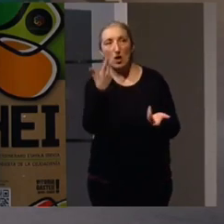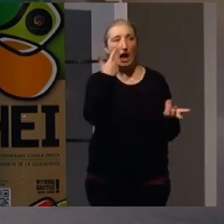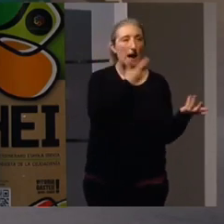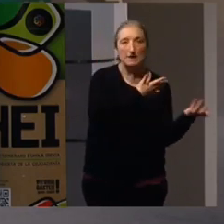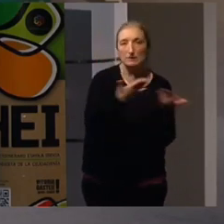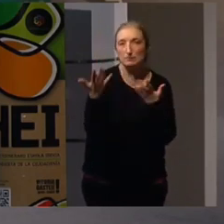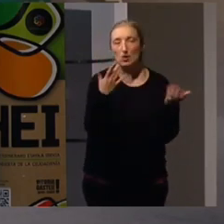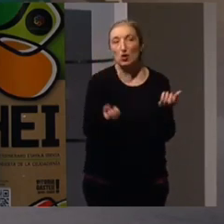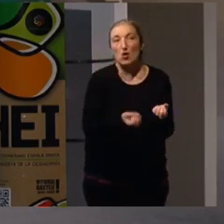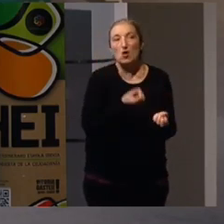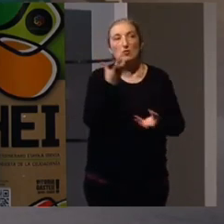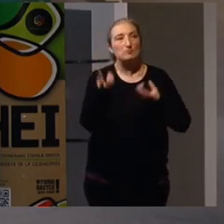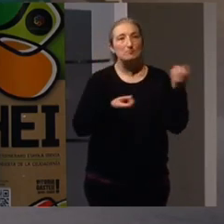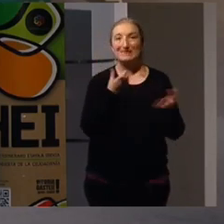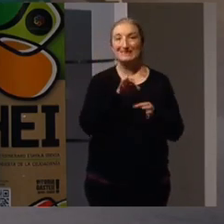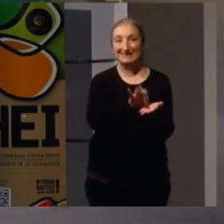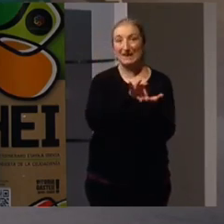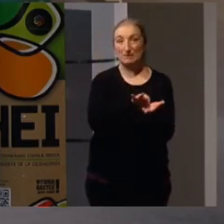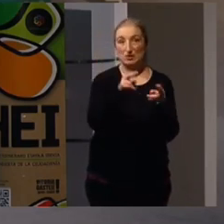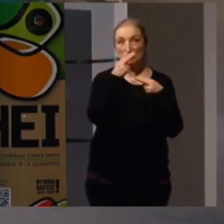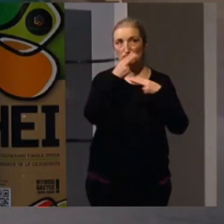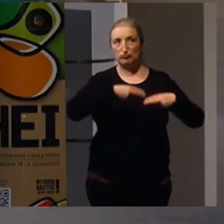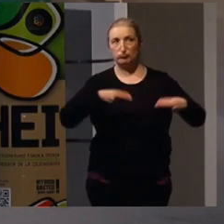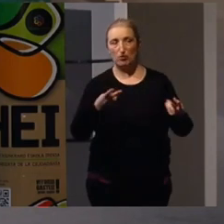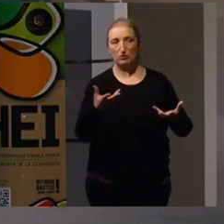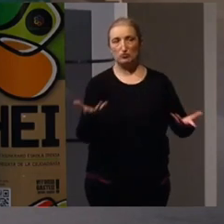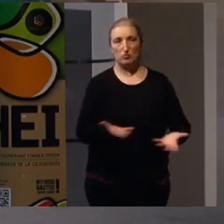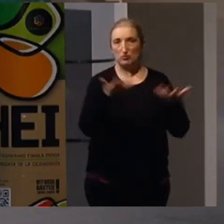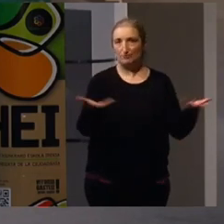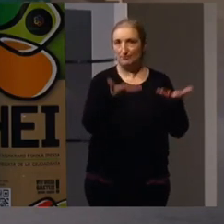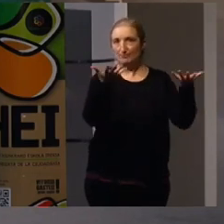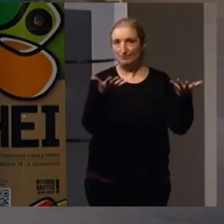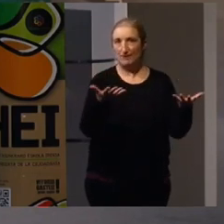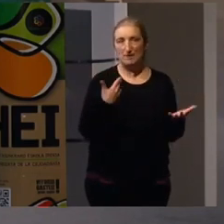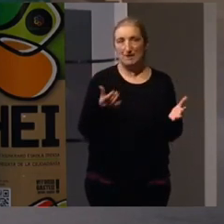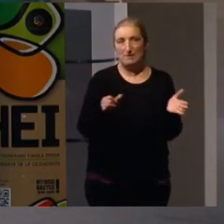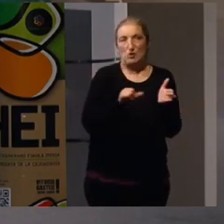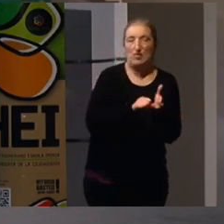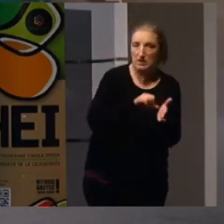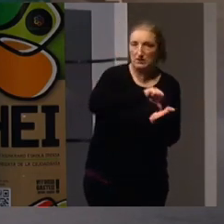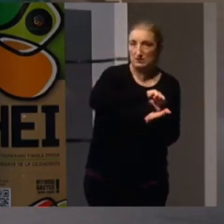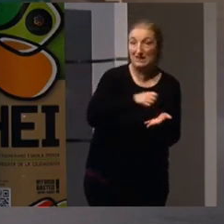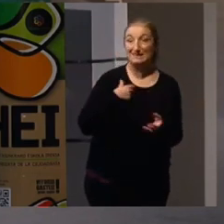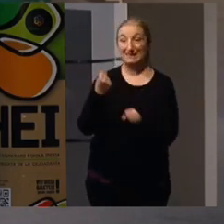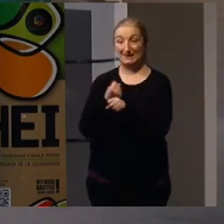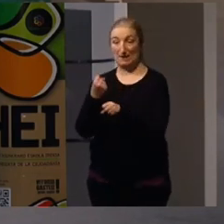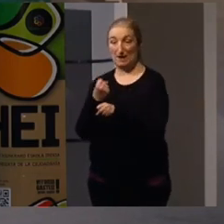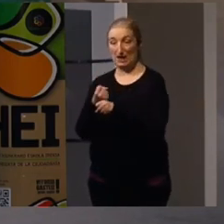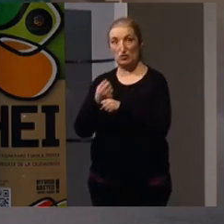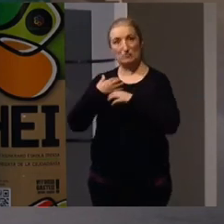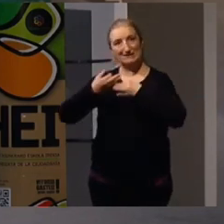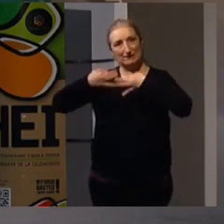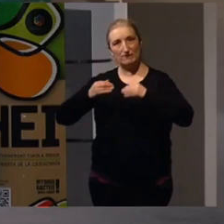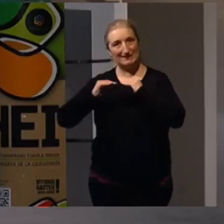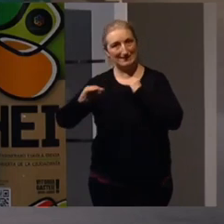que no se estaban cubriendo, hacer florecer de alguna manera esos servicios públicos para que estuvieran más cerca de la ciudadanía. En los lugares donde los empleados son más estables,